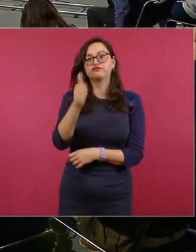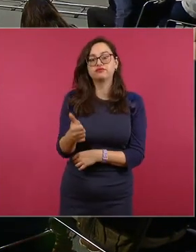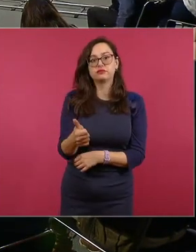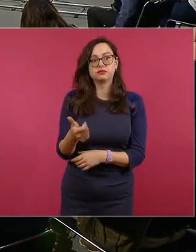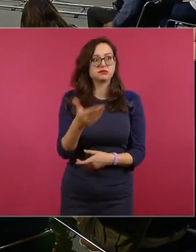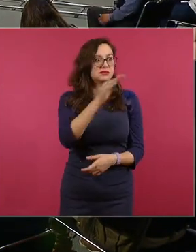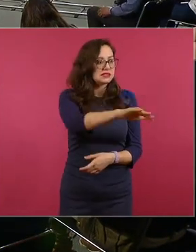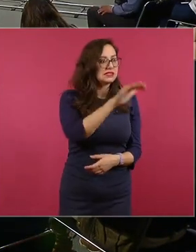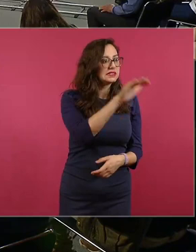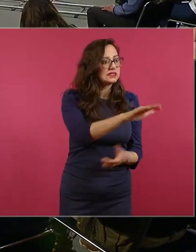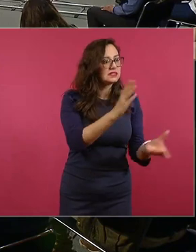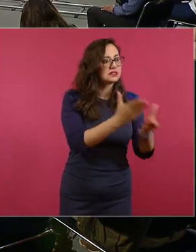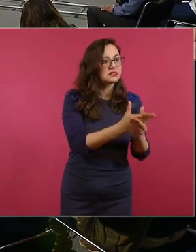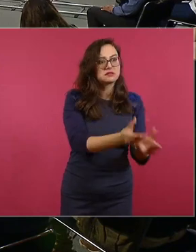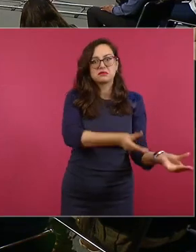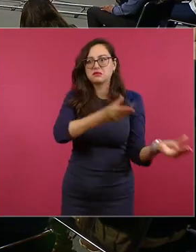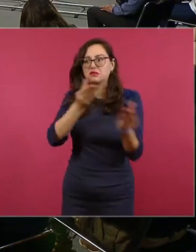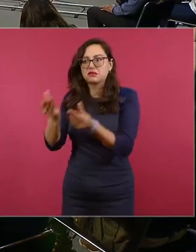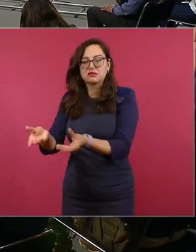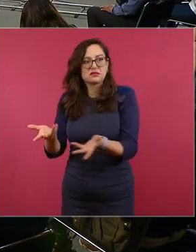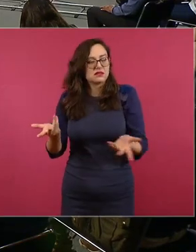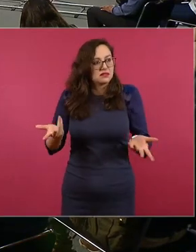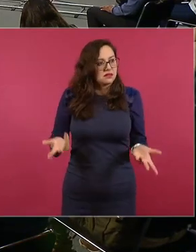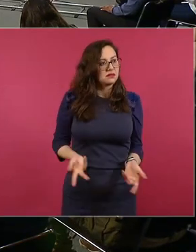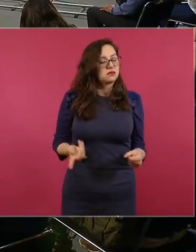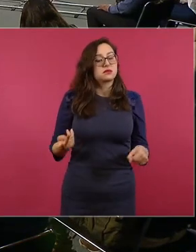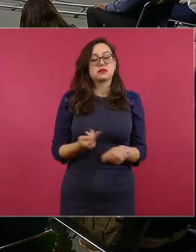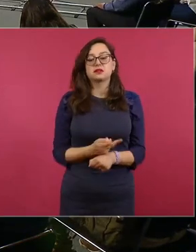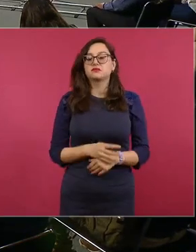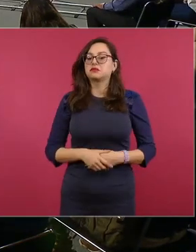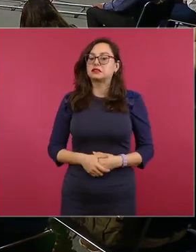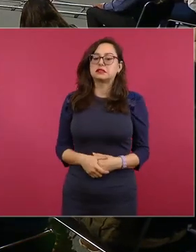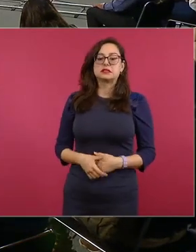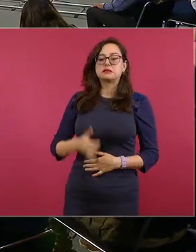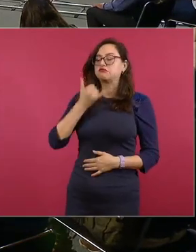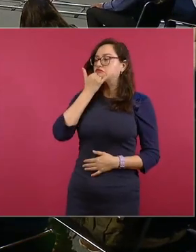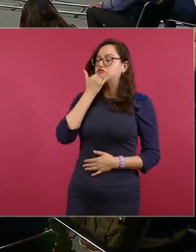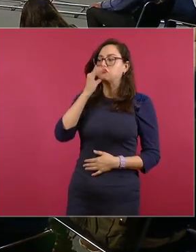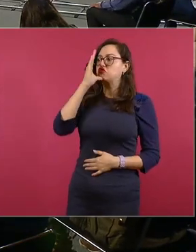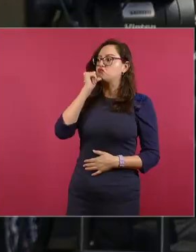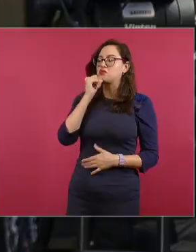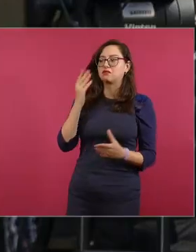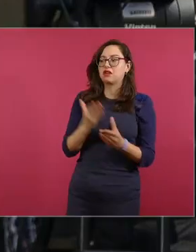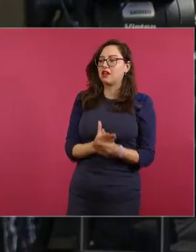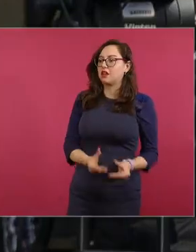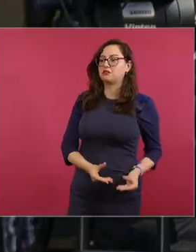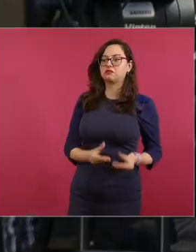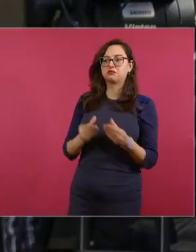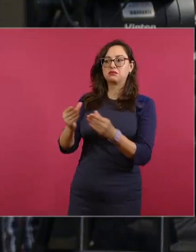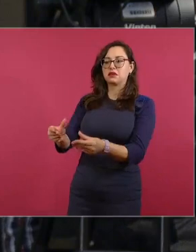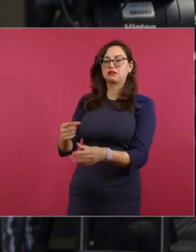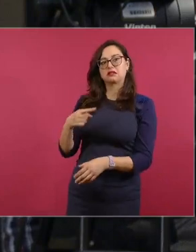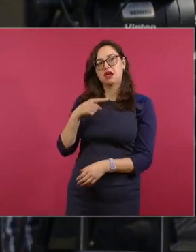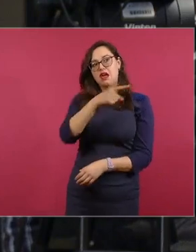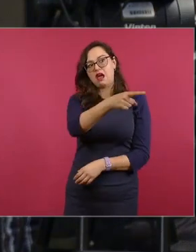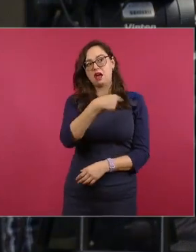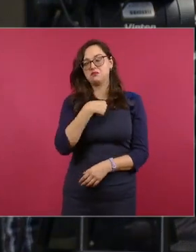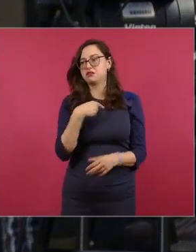dieron de no entregarle esta carpeta? Que porque están amenazados de muerte, que si entregan esta carpeta